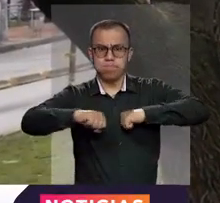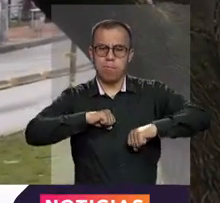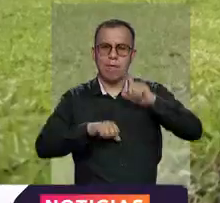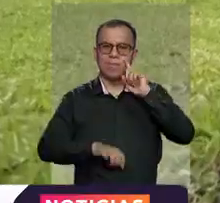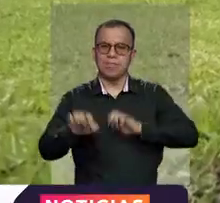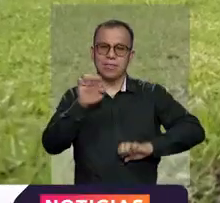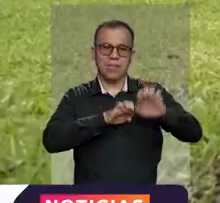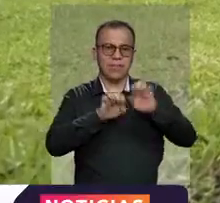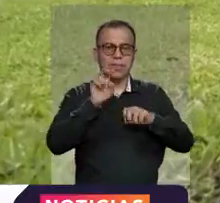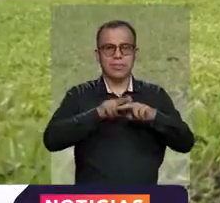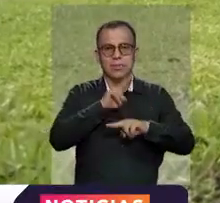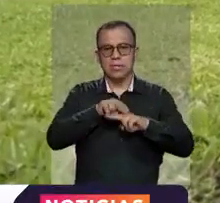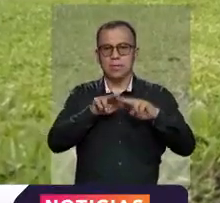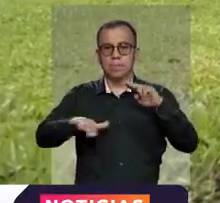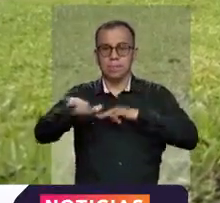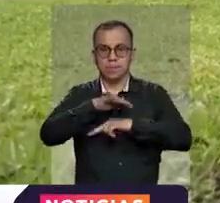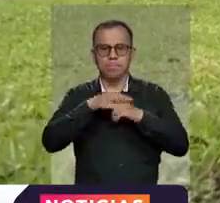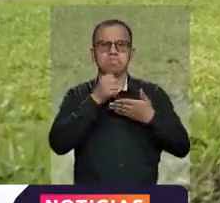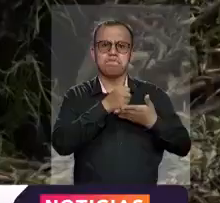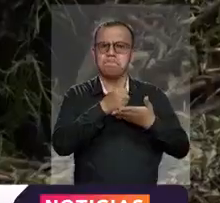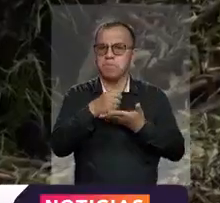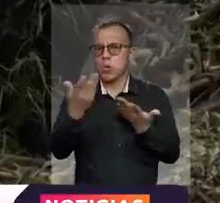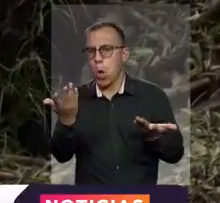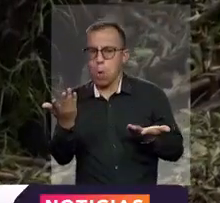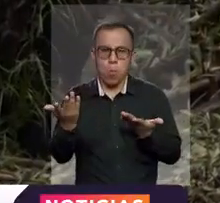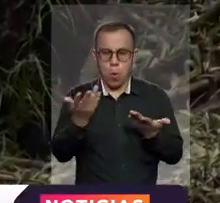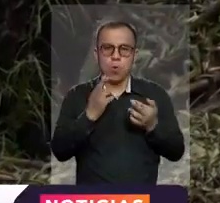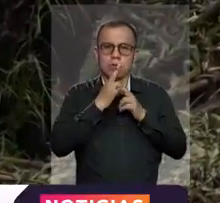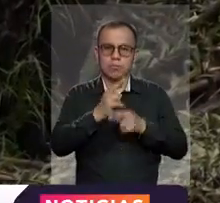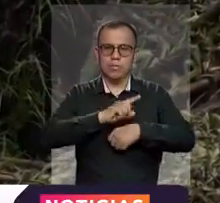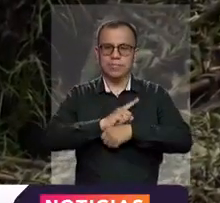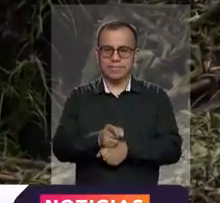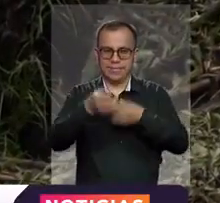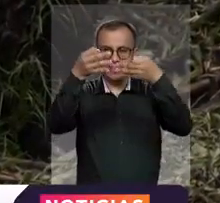en la defensa de la naturaleza y que pueden ayudar a encontrar salidas sostenibles y concertadas.